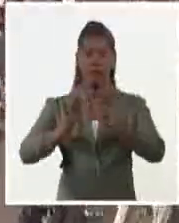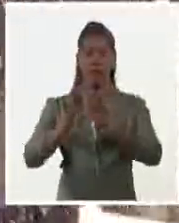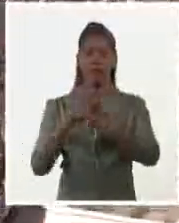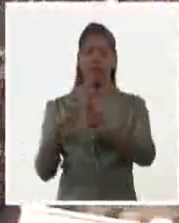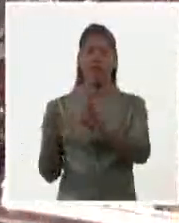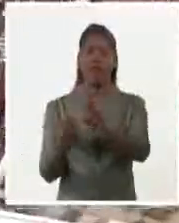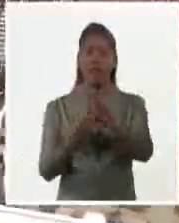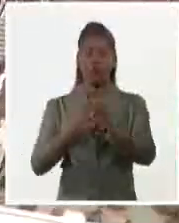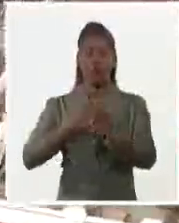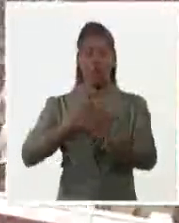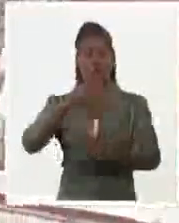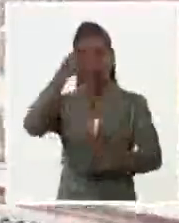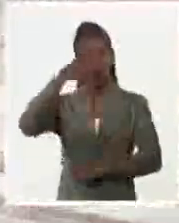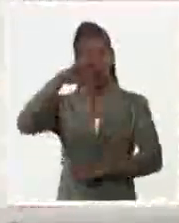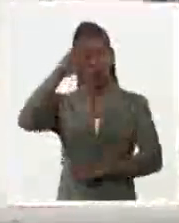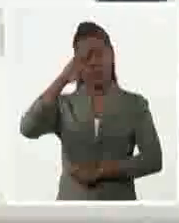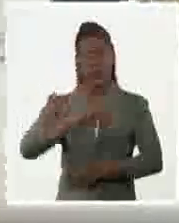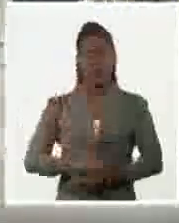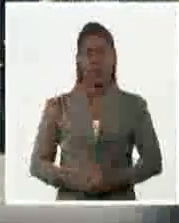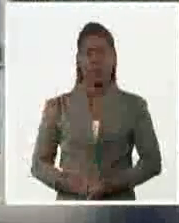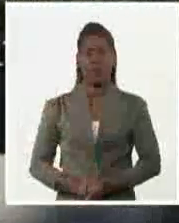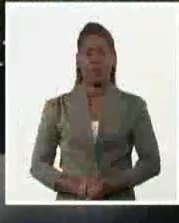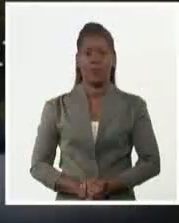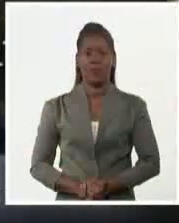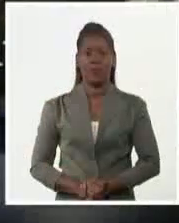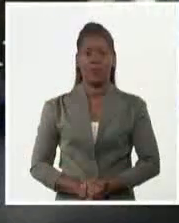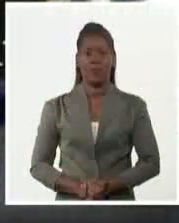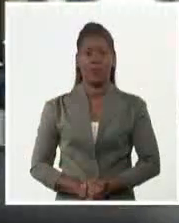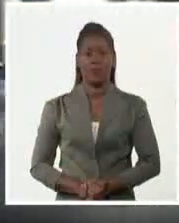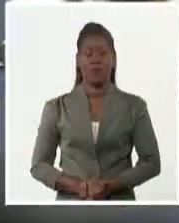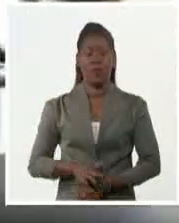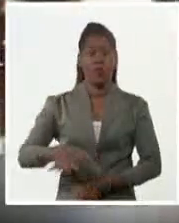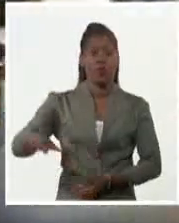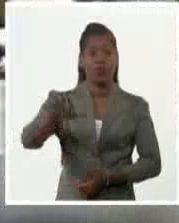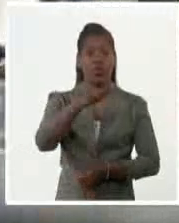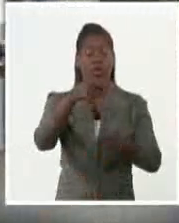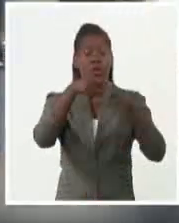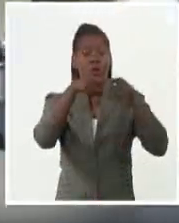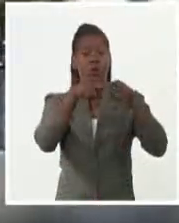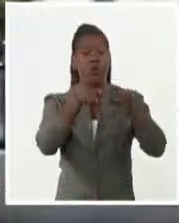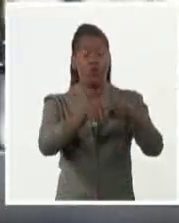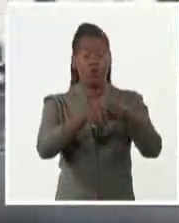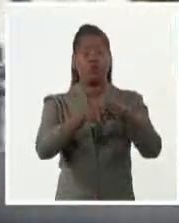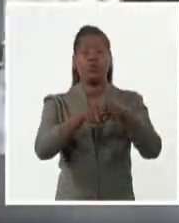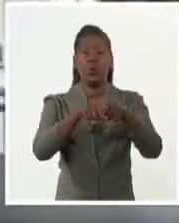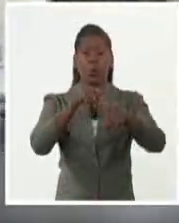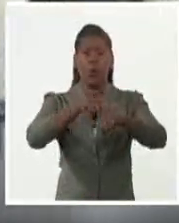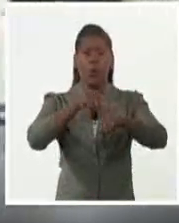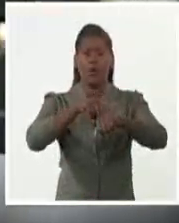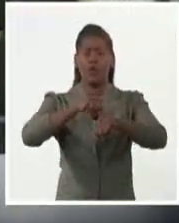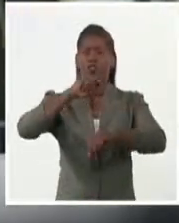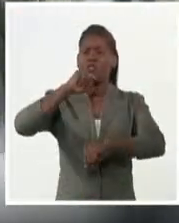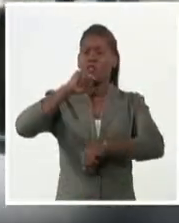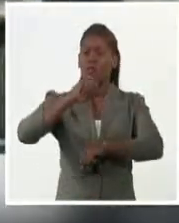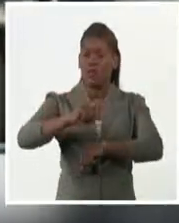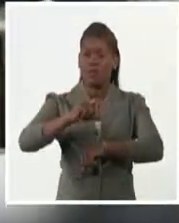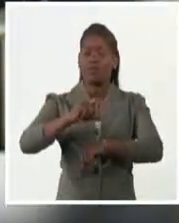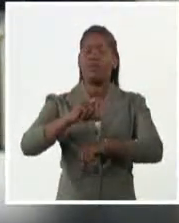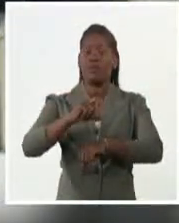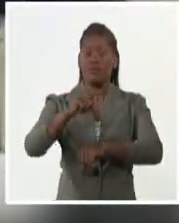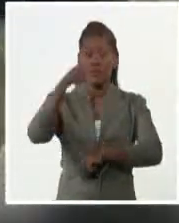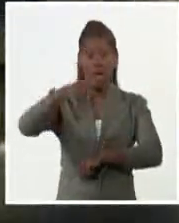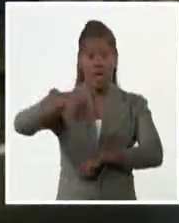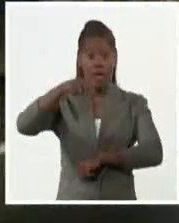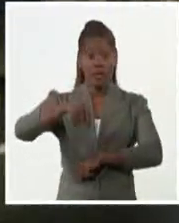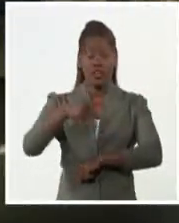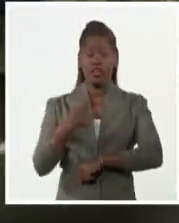acompañó. Tú nos acompañaste en los días más difíciles. Aquí tuvimos